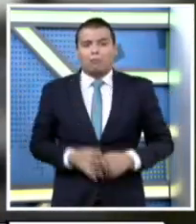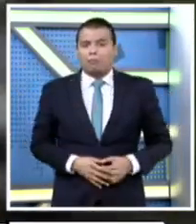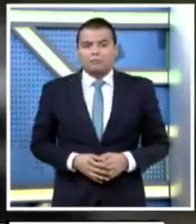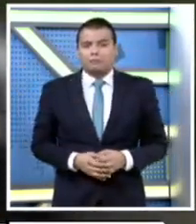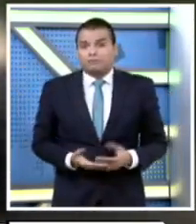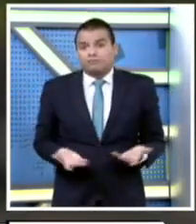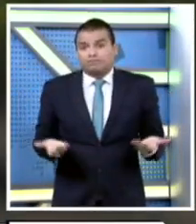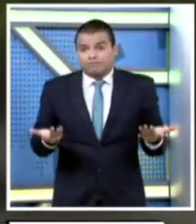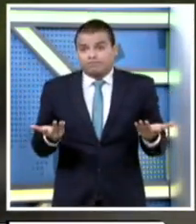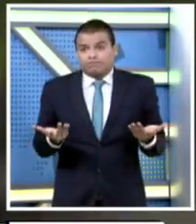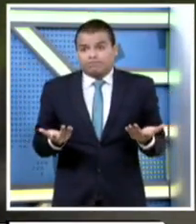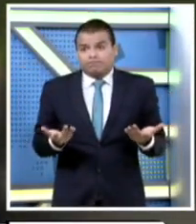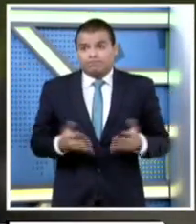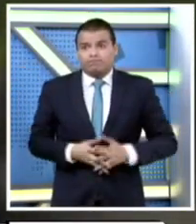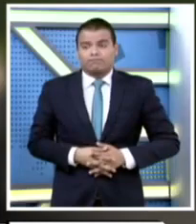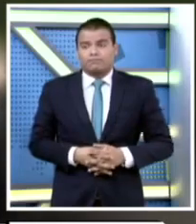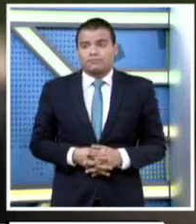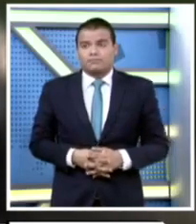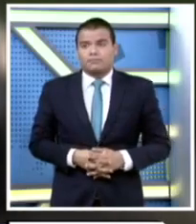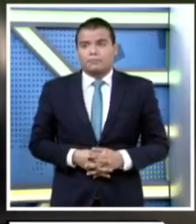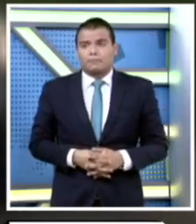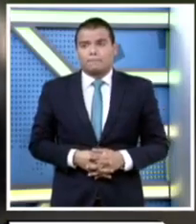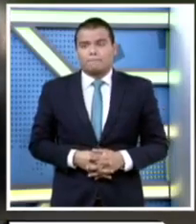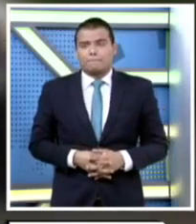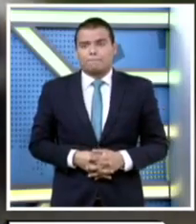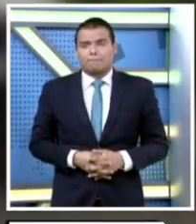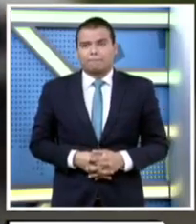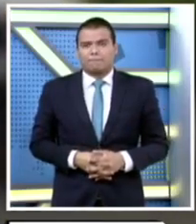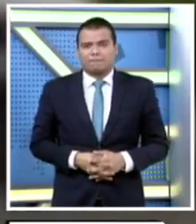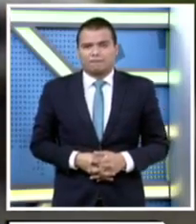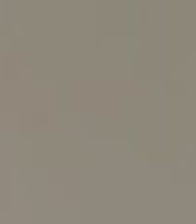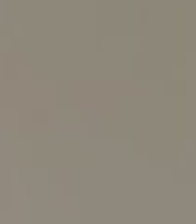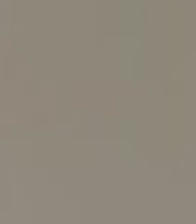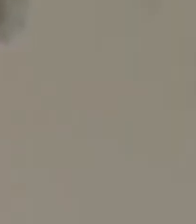es conveniente hacerlo para el bienestar de todos.